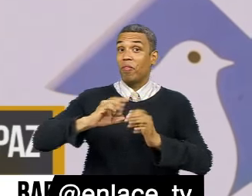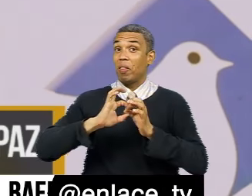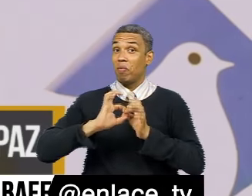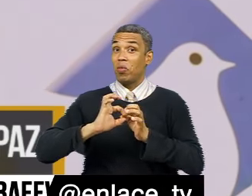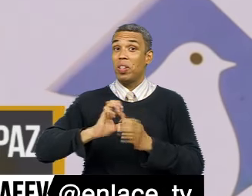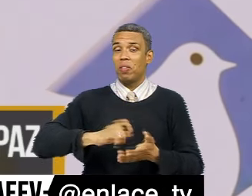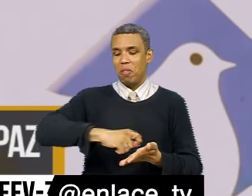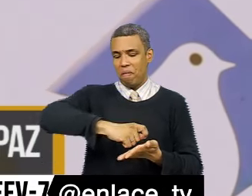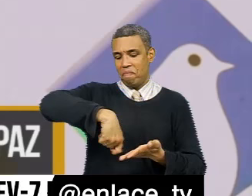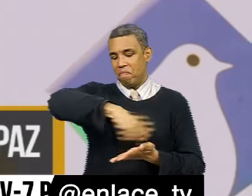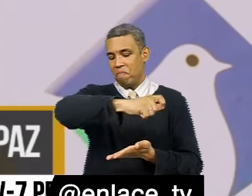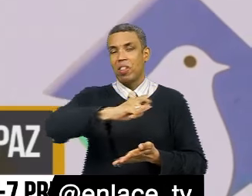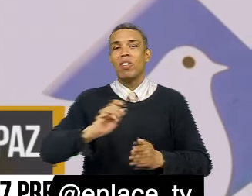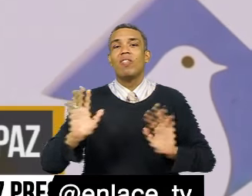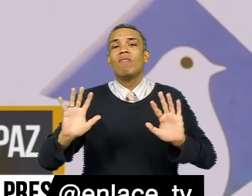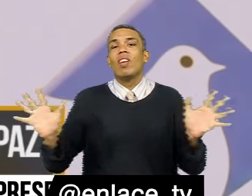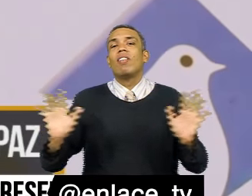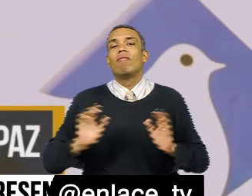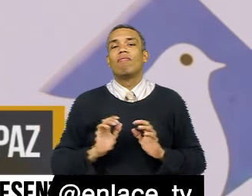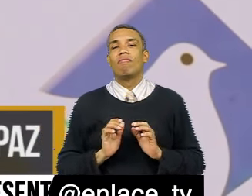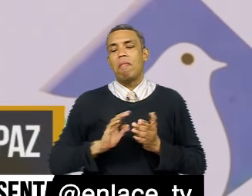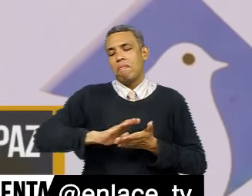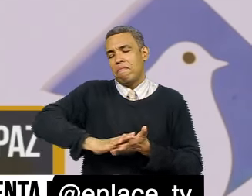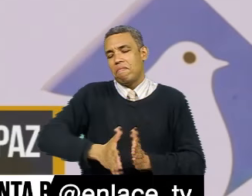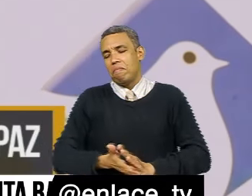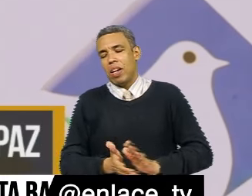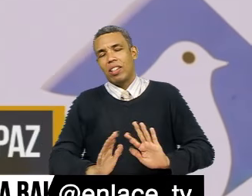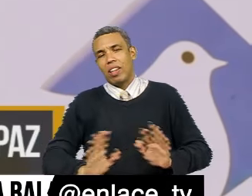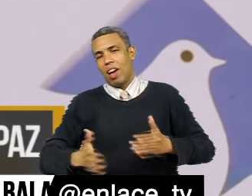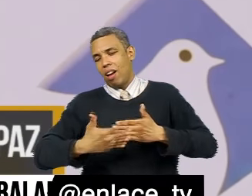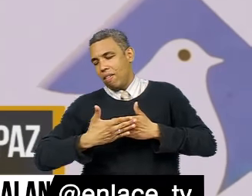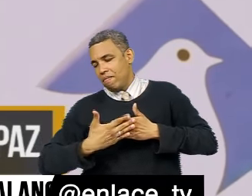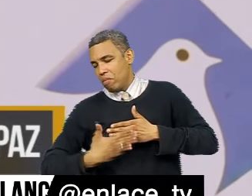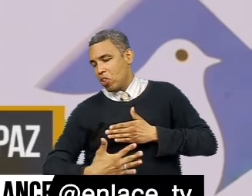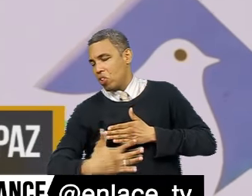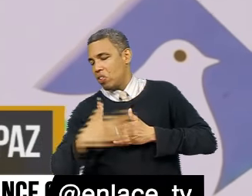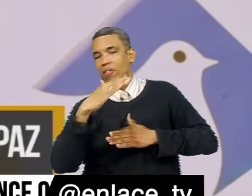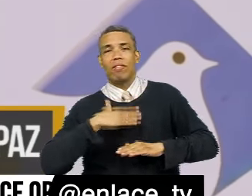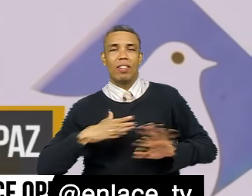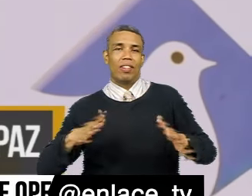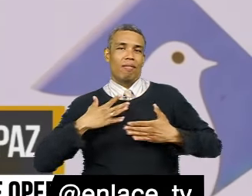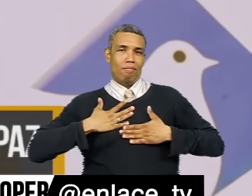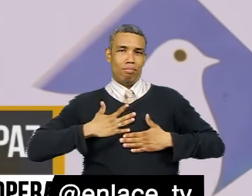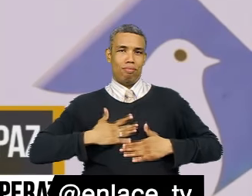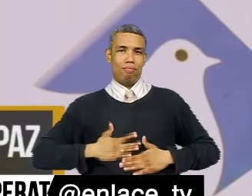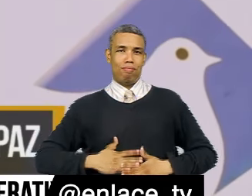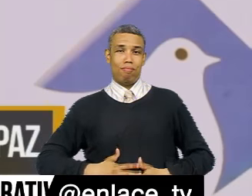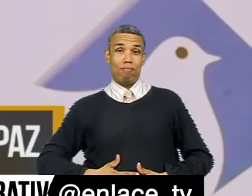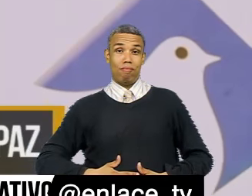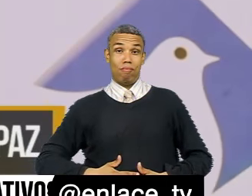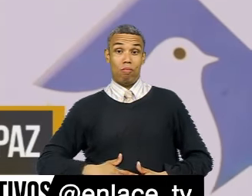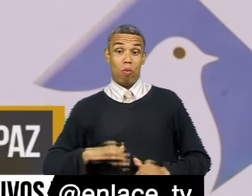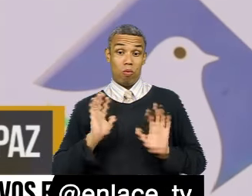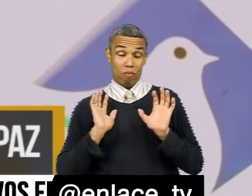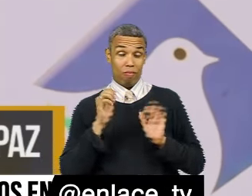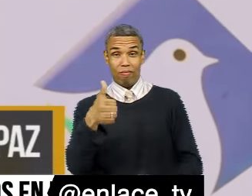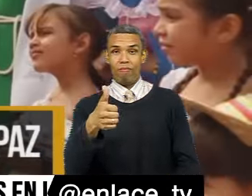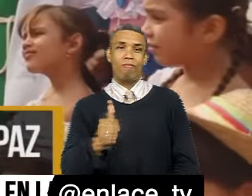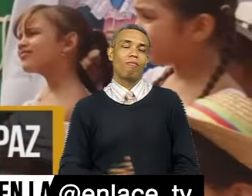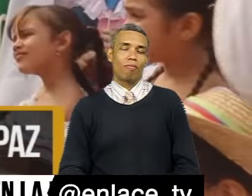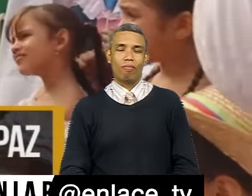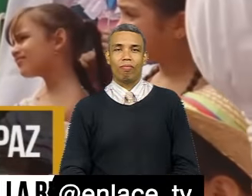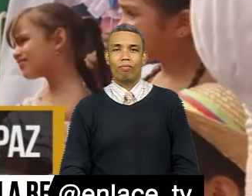le dan fin a la guerrilla de las FARC, y eso es un aporte muy fuerte a la